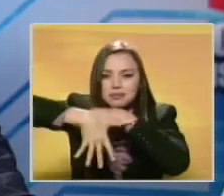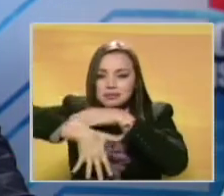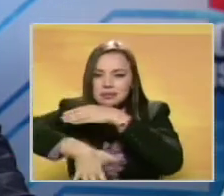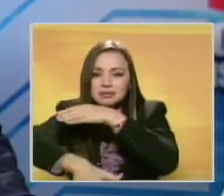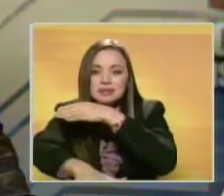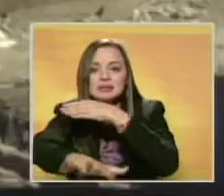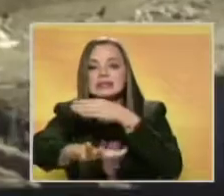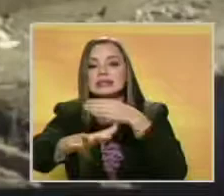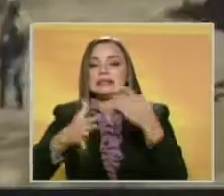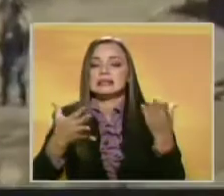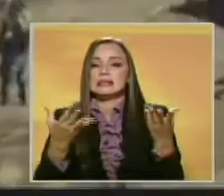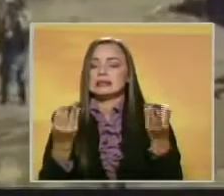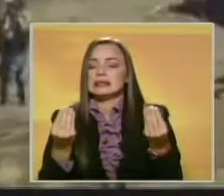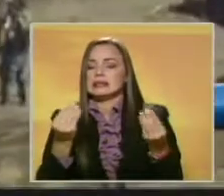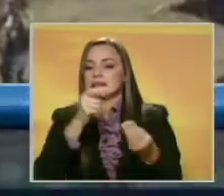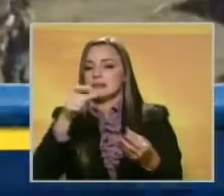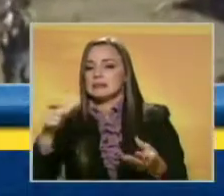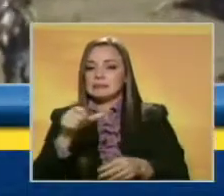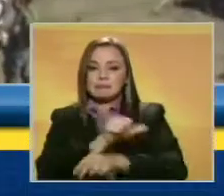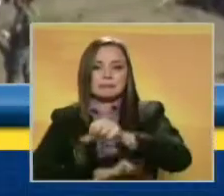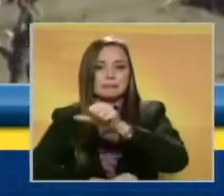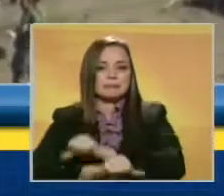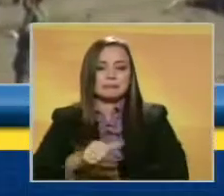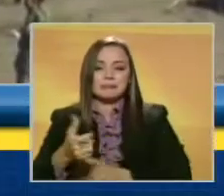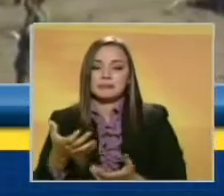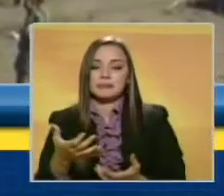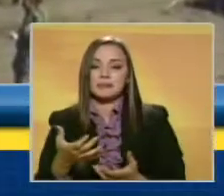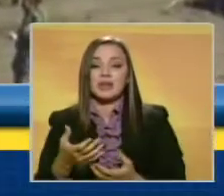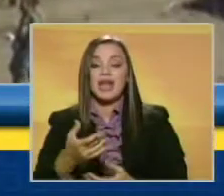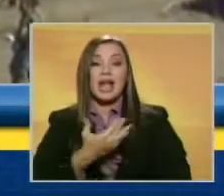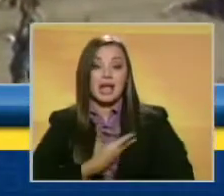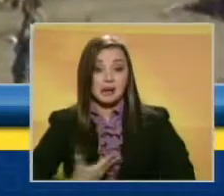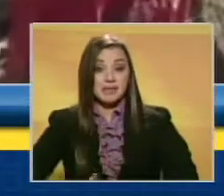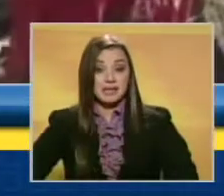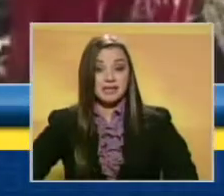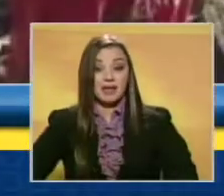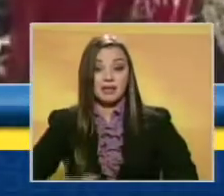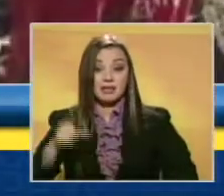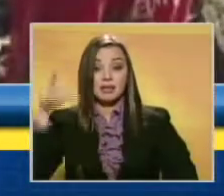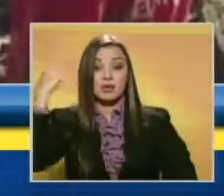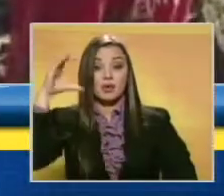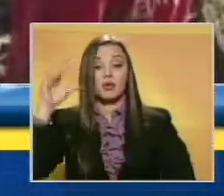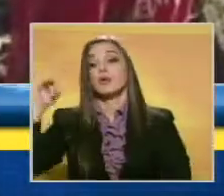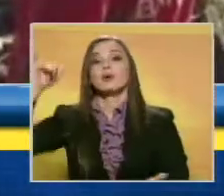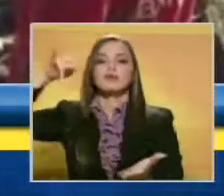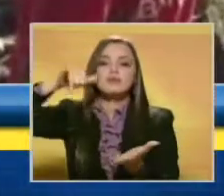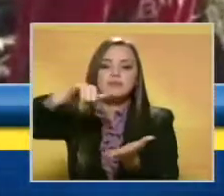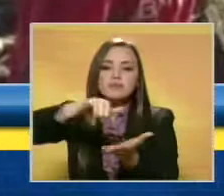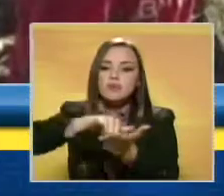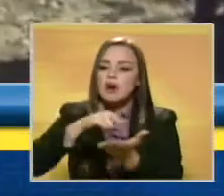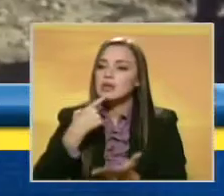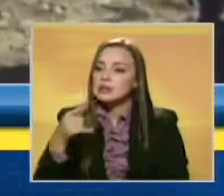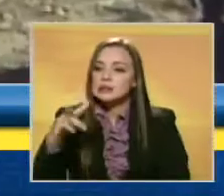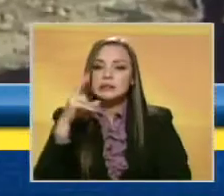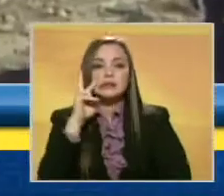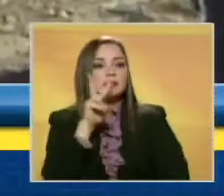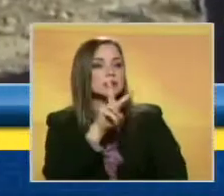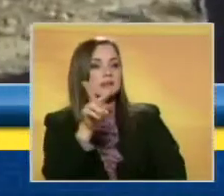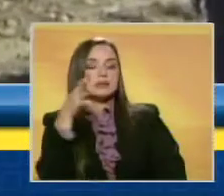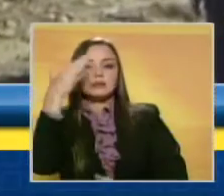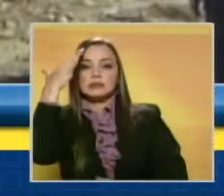de Antioquia. El presidente Juan Manuel Santos viajó al lugar de la tragedia y declaró el estado de calamidad